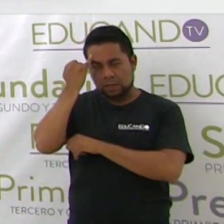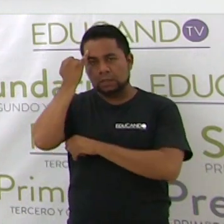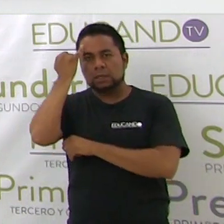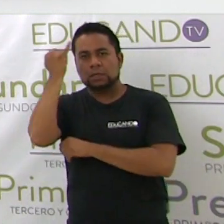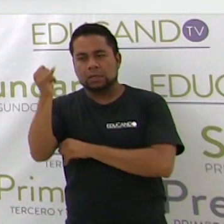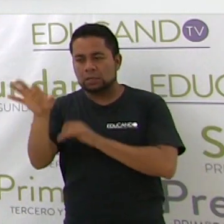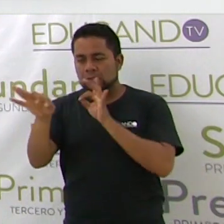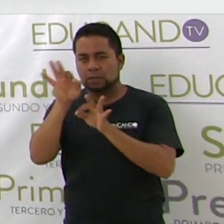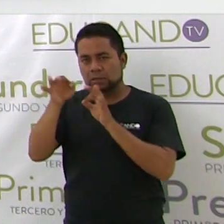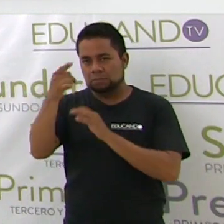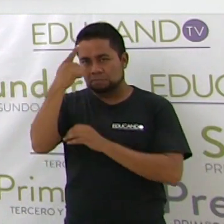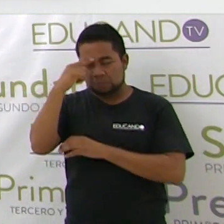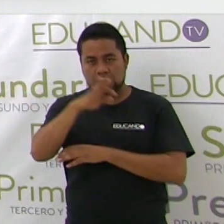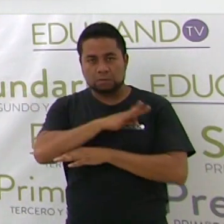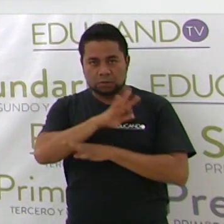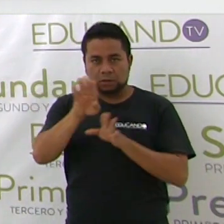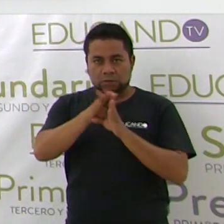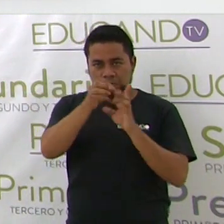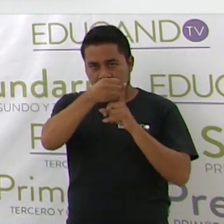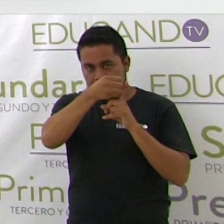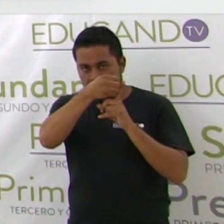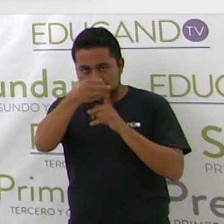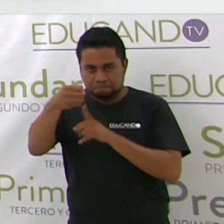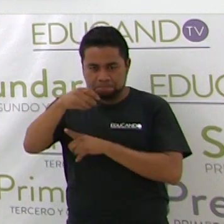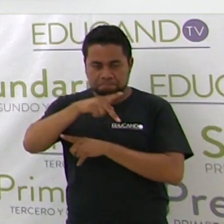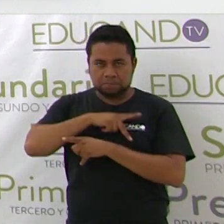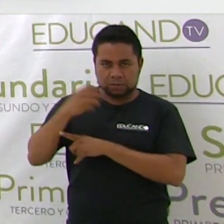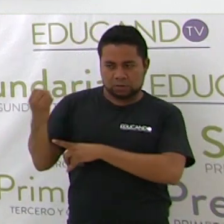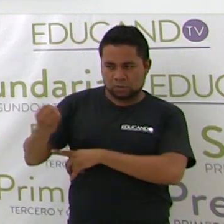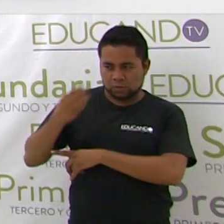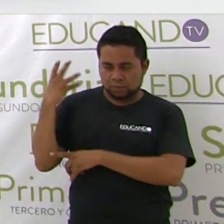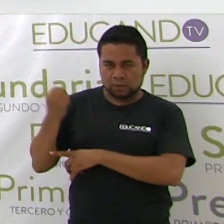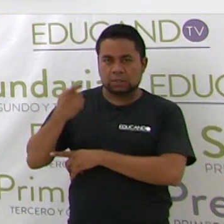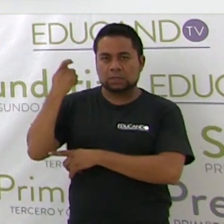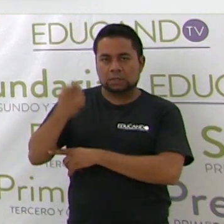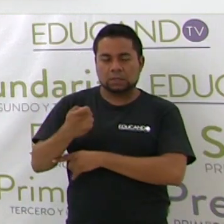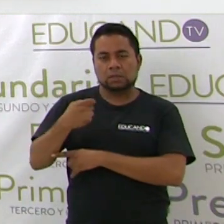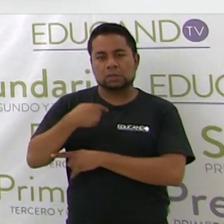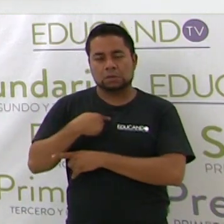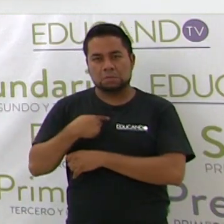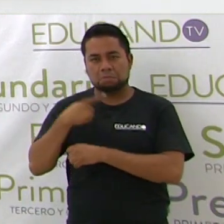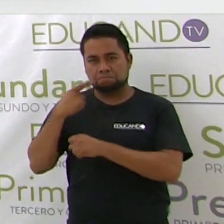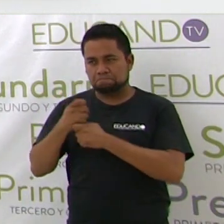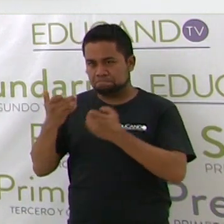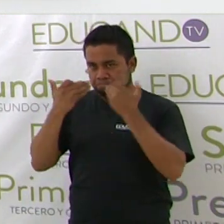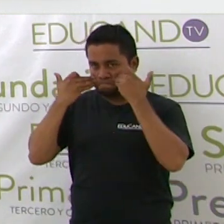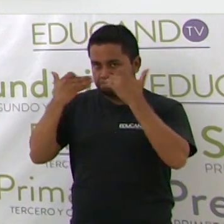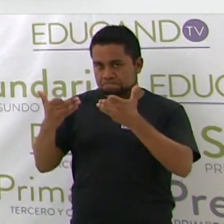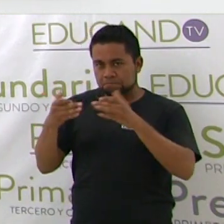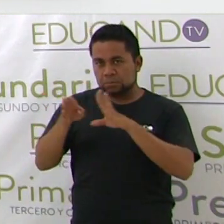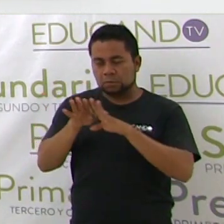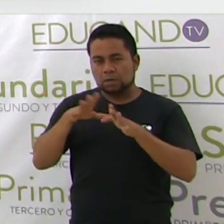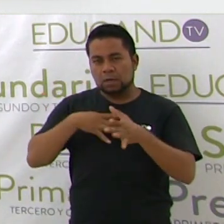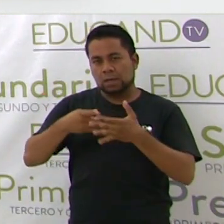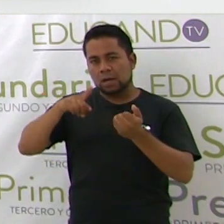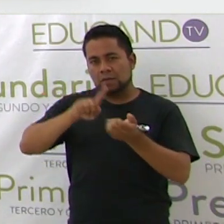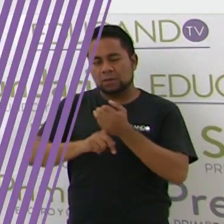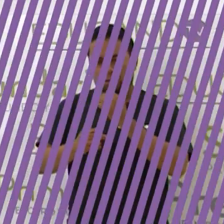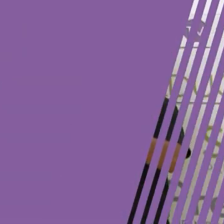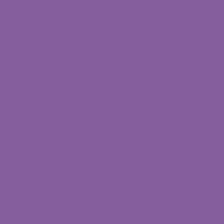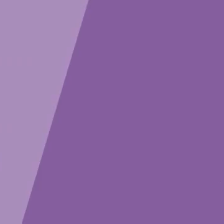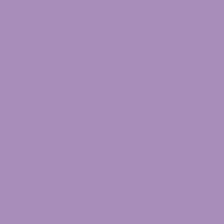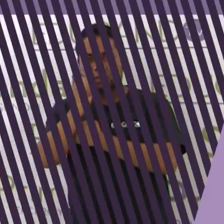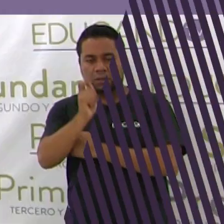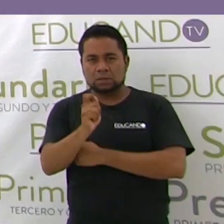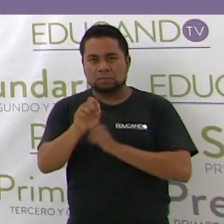para poder organizar nuestra propia conferencia. Lo primero que yo vi y que va a estar apareciendo también en pantalla es